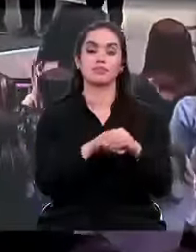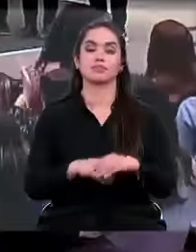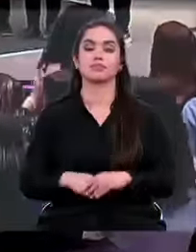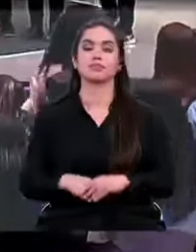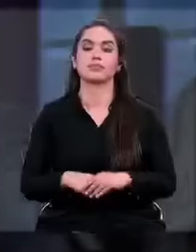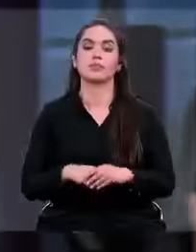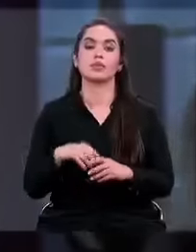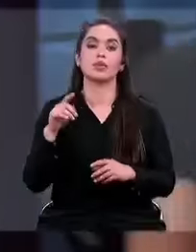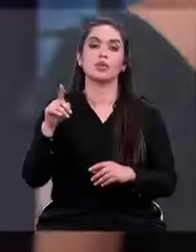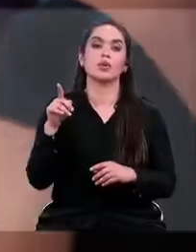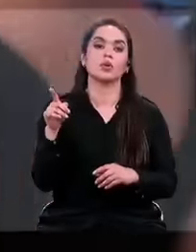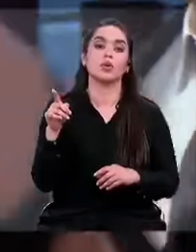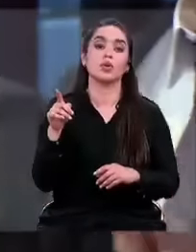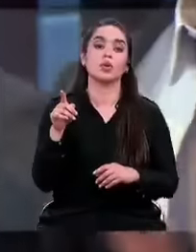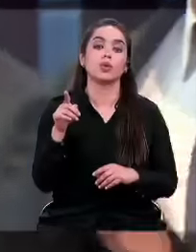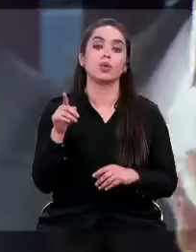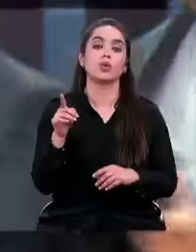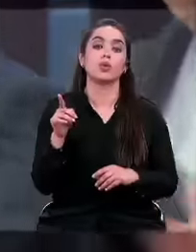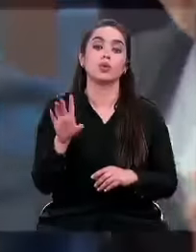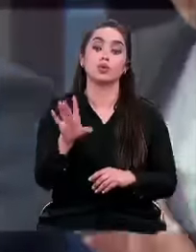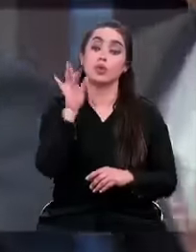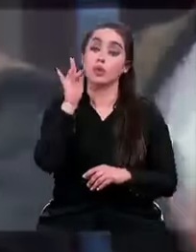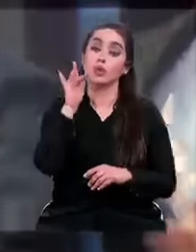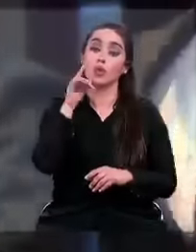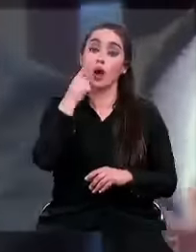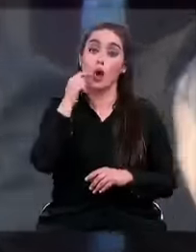Usted eligió a Miguelito, ¿ah?